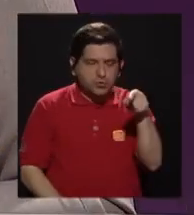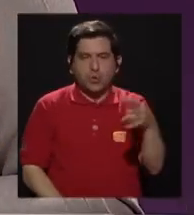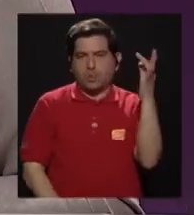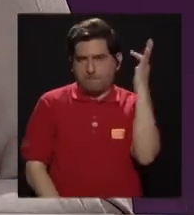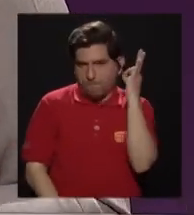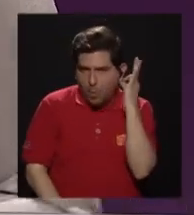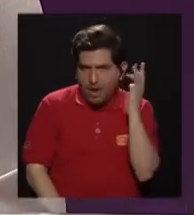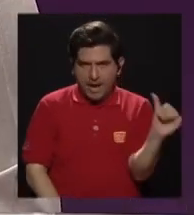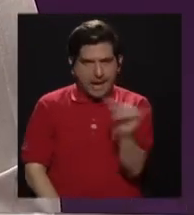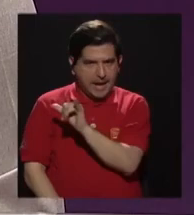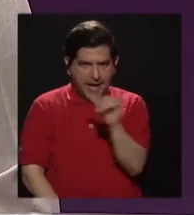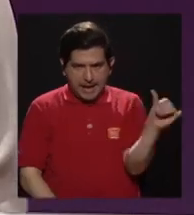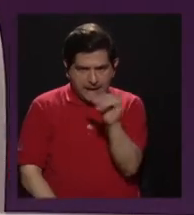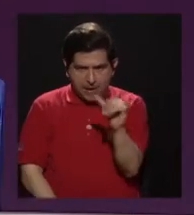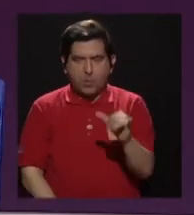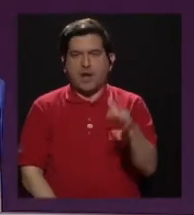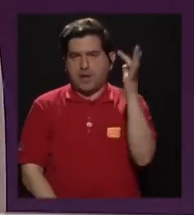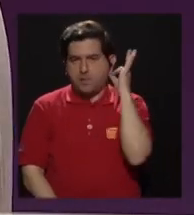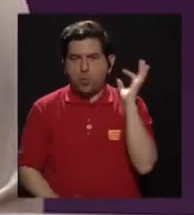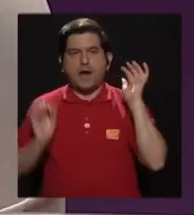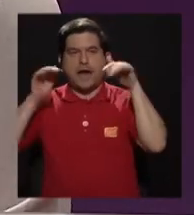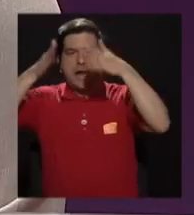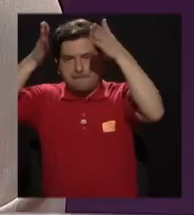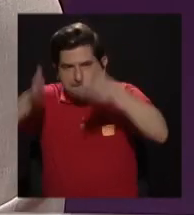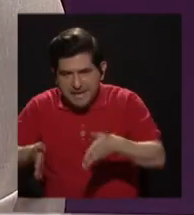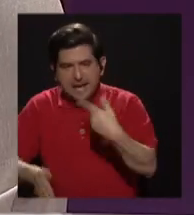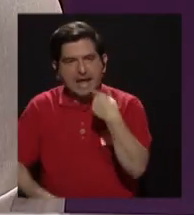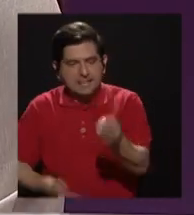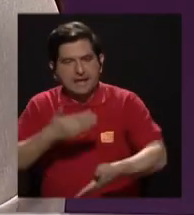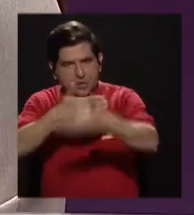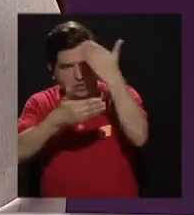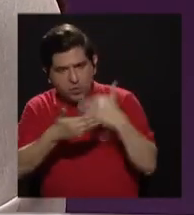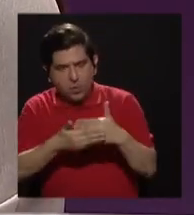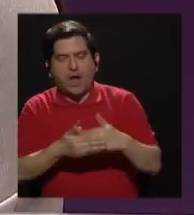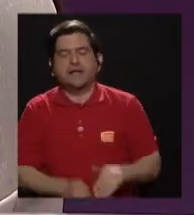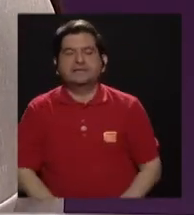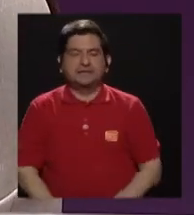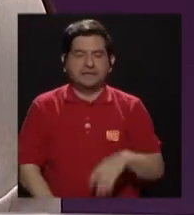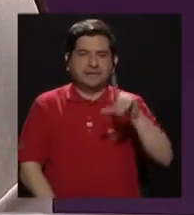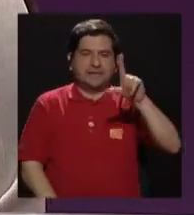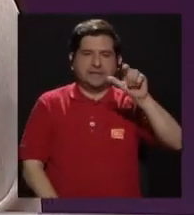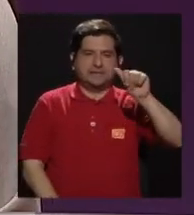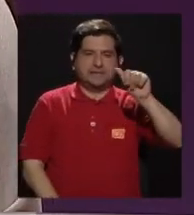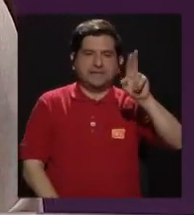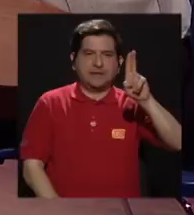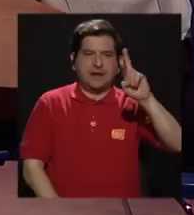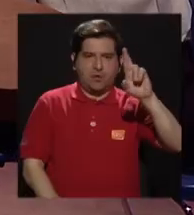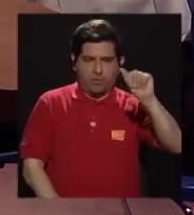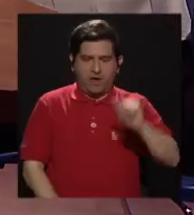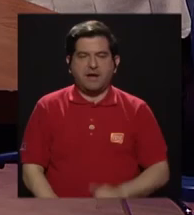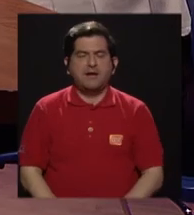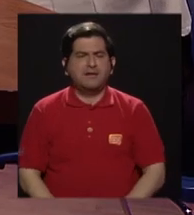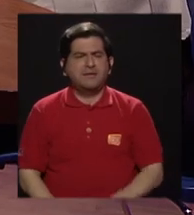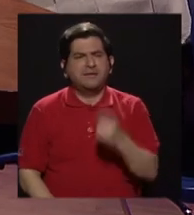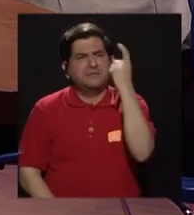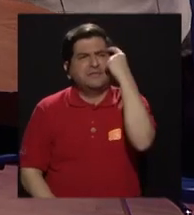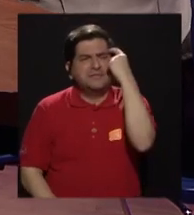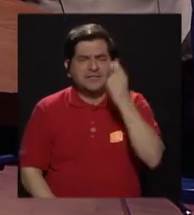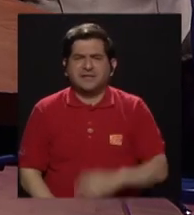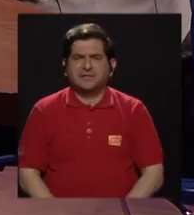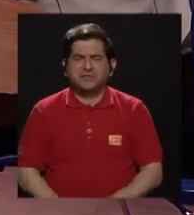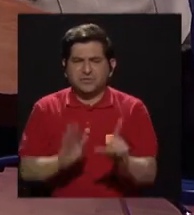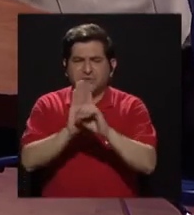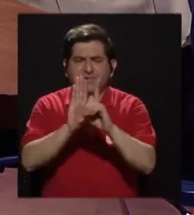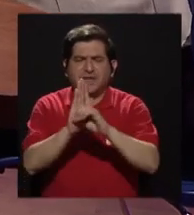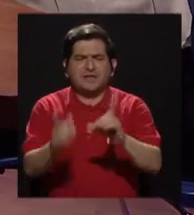mujer, sino que soy mujer migrante, como lo mencionaba Laura anteriormente. Y en tema de defensa de derechos de